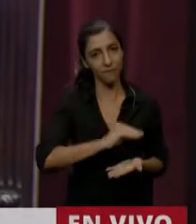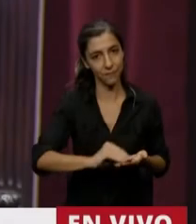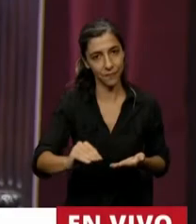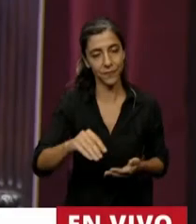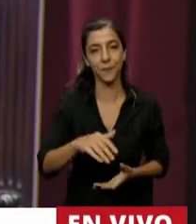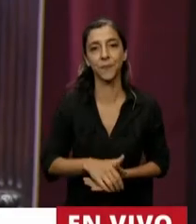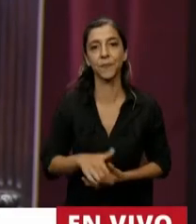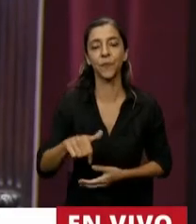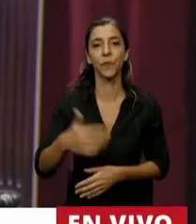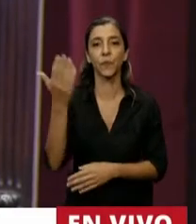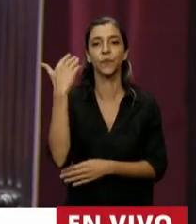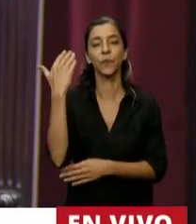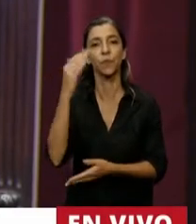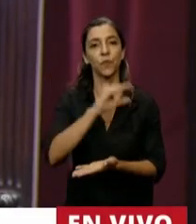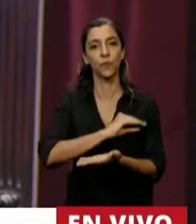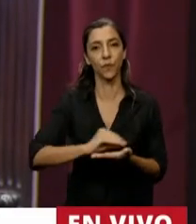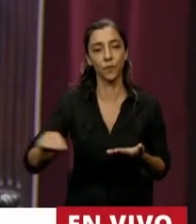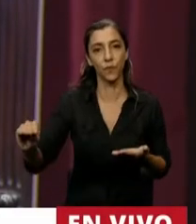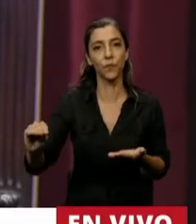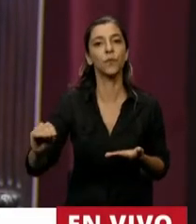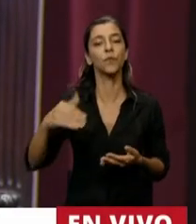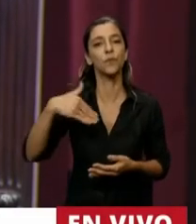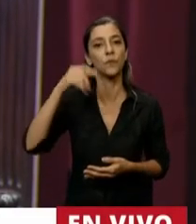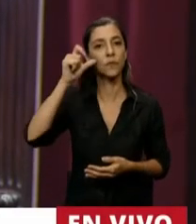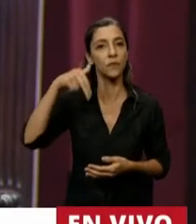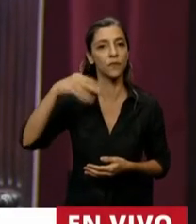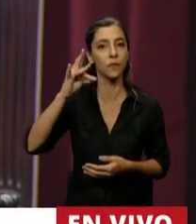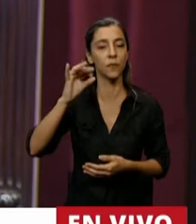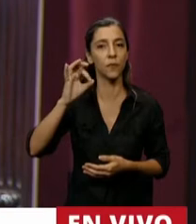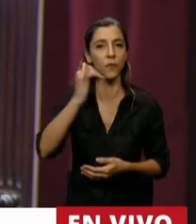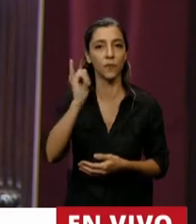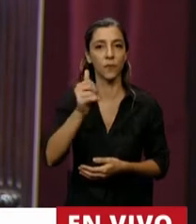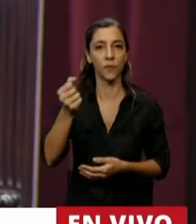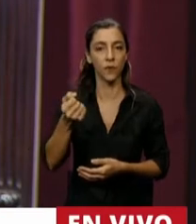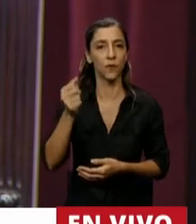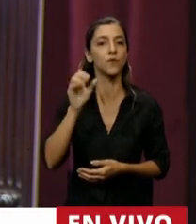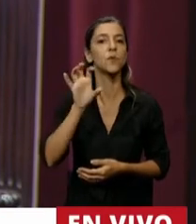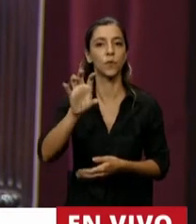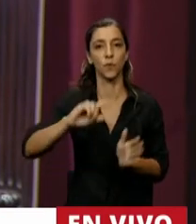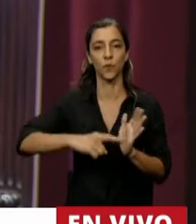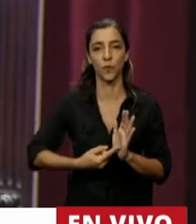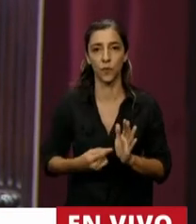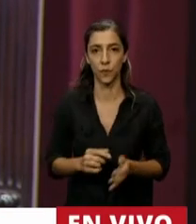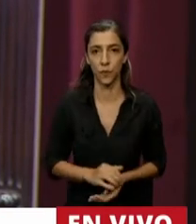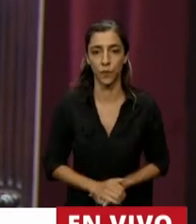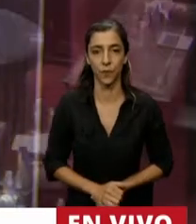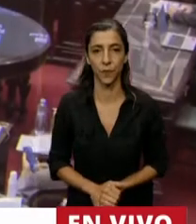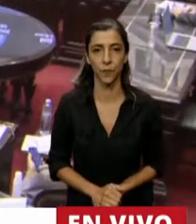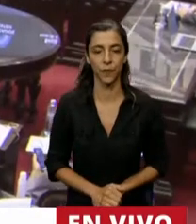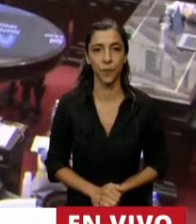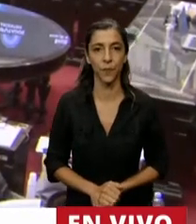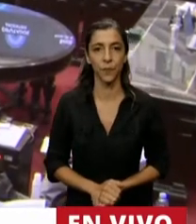Tiene la palabra la diputada Josefina Mendoza, de la provincia de Buenos Aires.